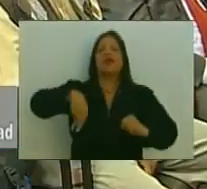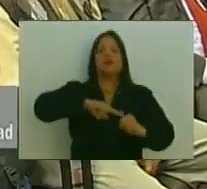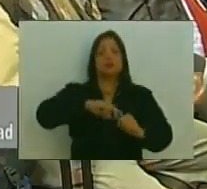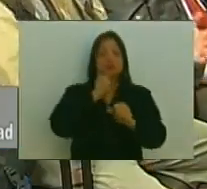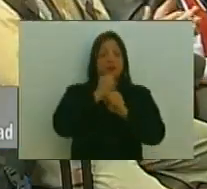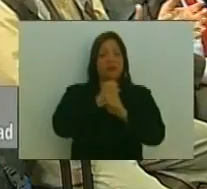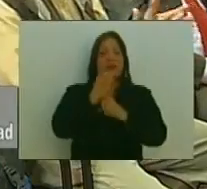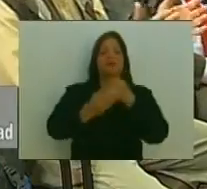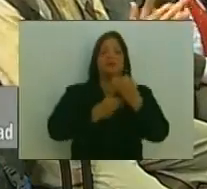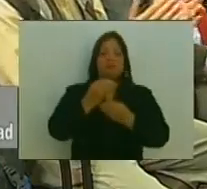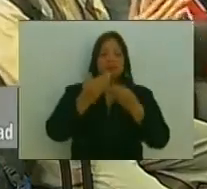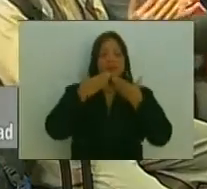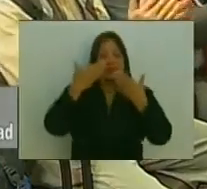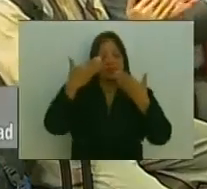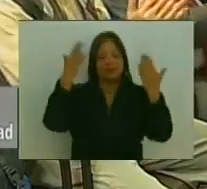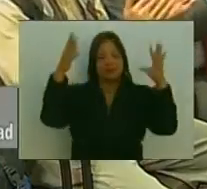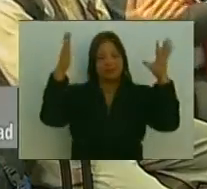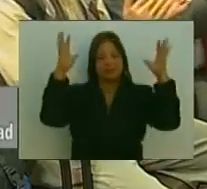tarea.